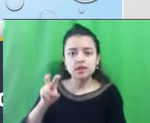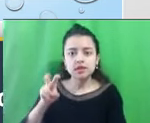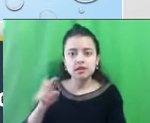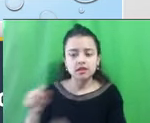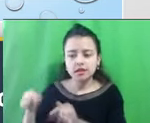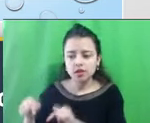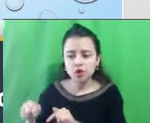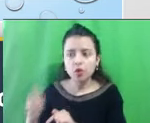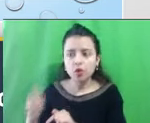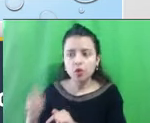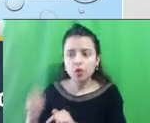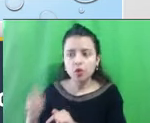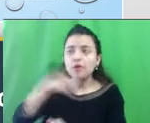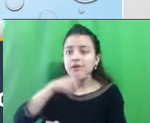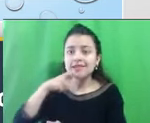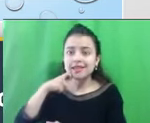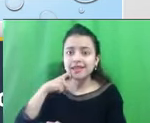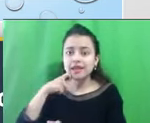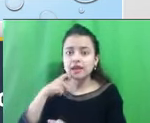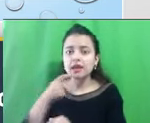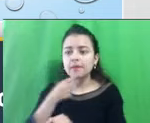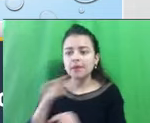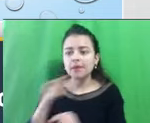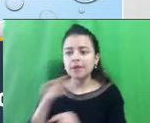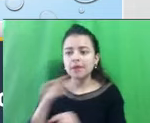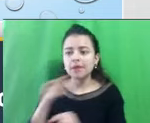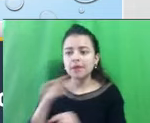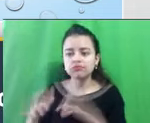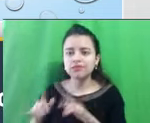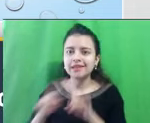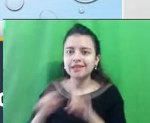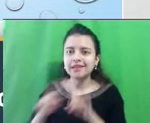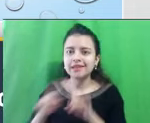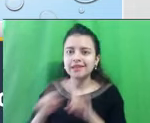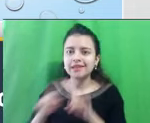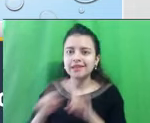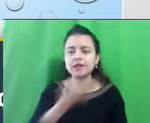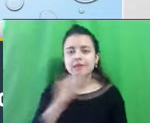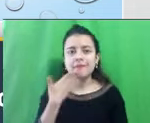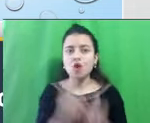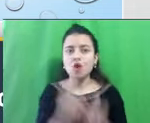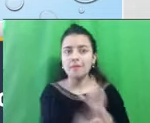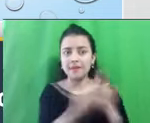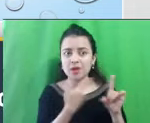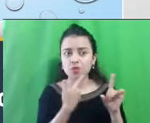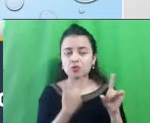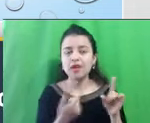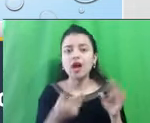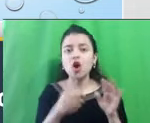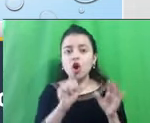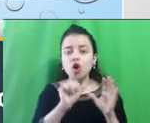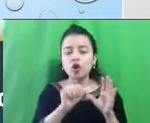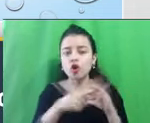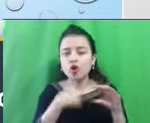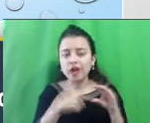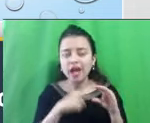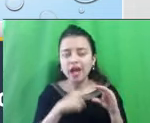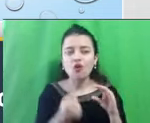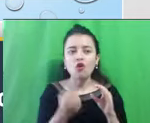litros por segundo pueden entrar a la PETAP Gatillo y a la PETAP Aguapucha para ser tratada y poderla suministrar. Y son dos